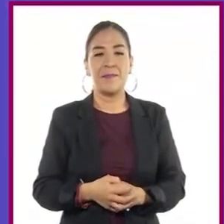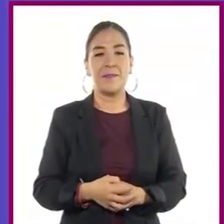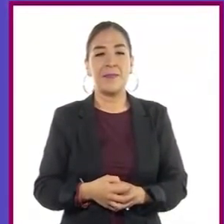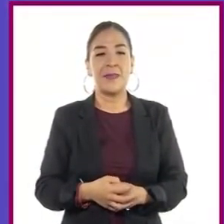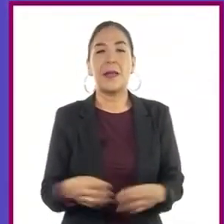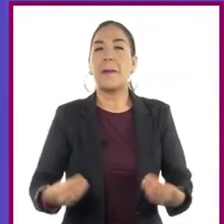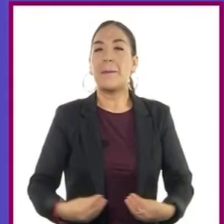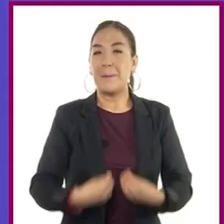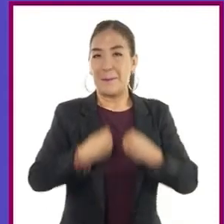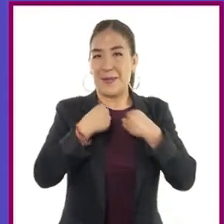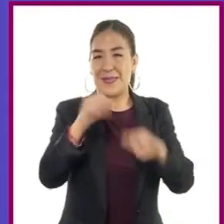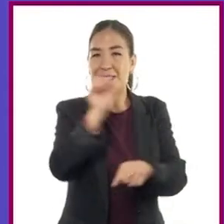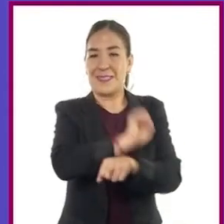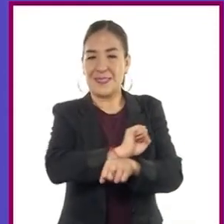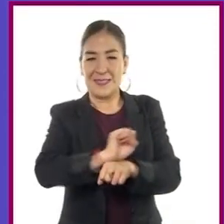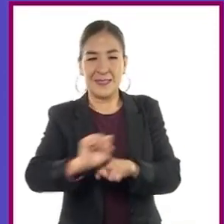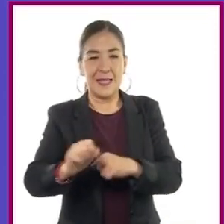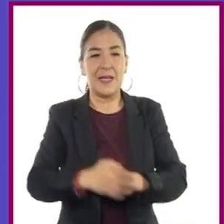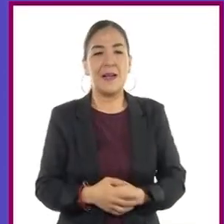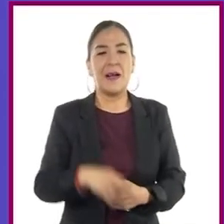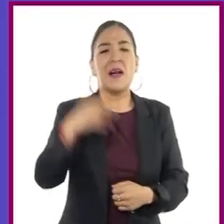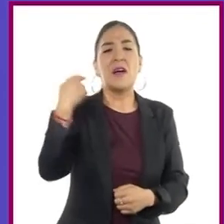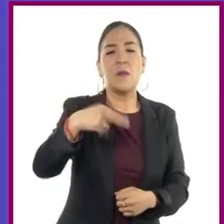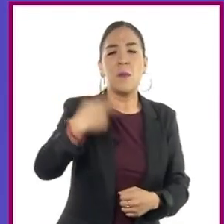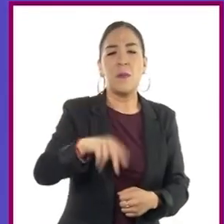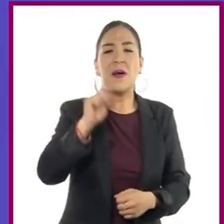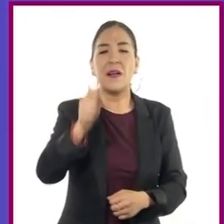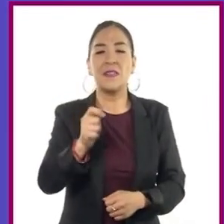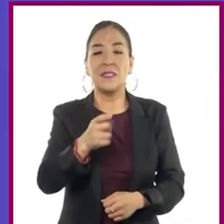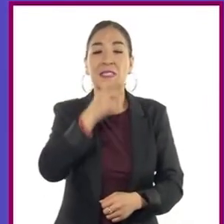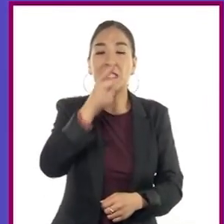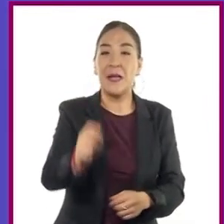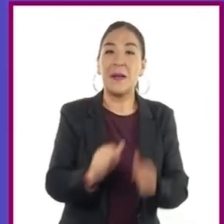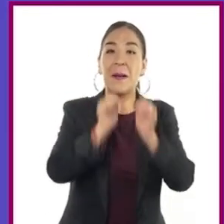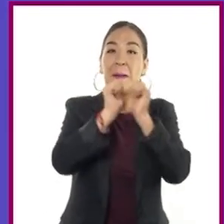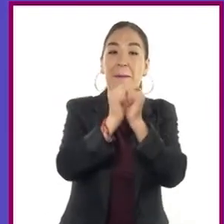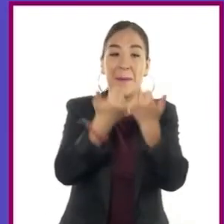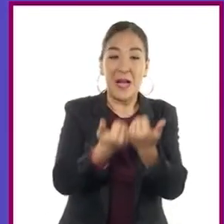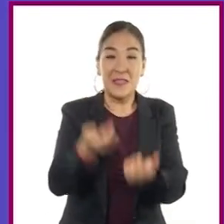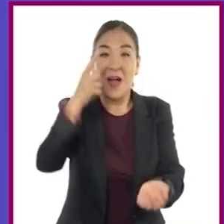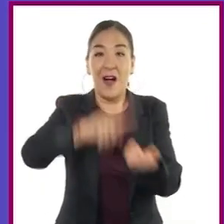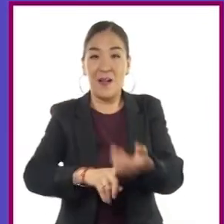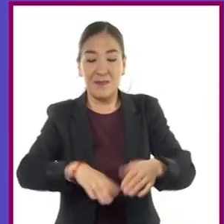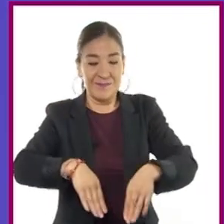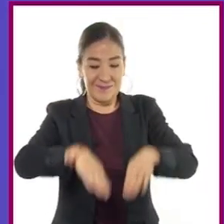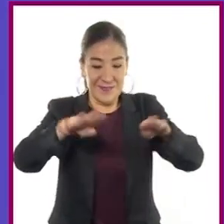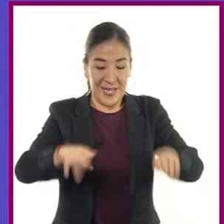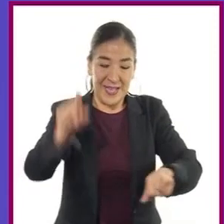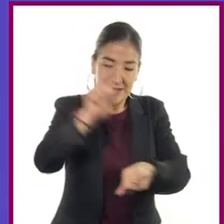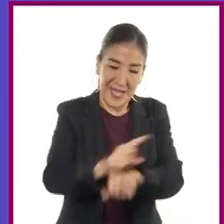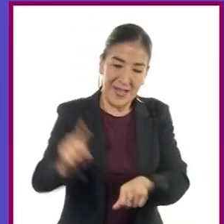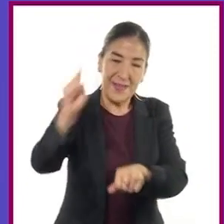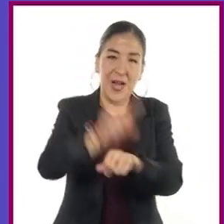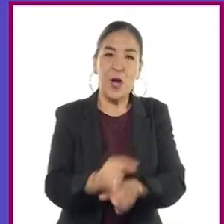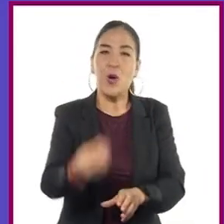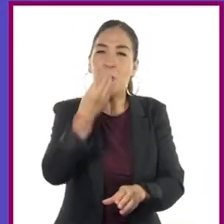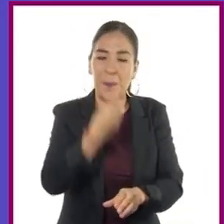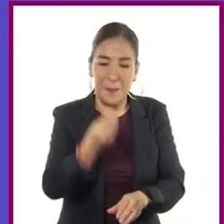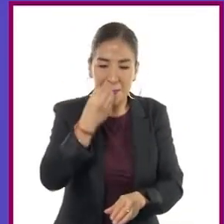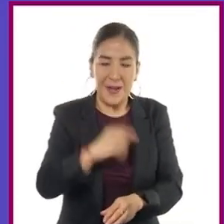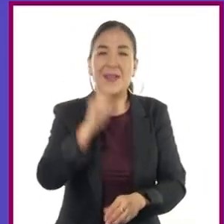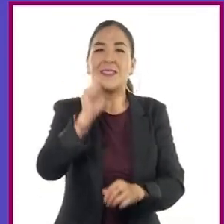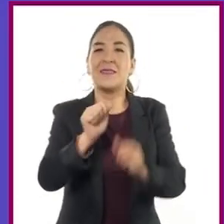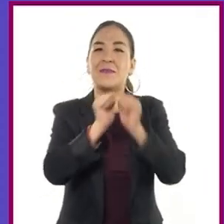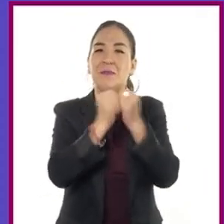La vida sencilla. Llamar al pan y que aparezca sobre el mantel el pan de cada día. Darle al sudor lo